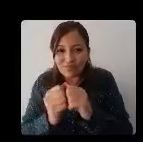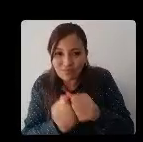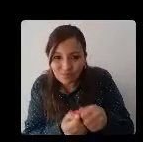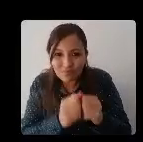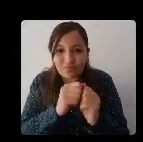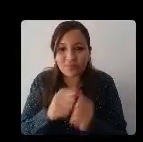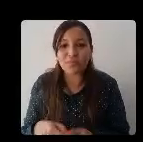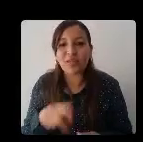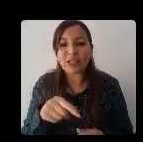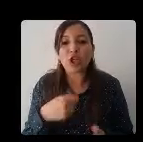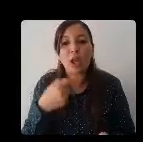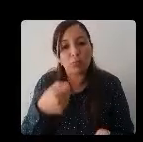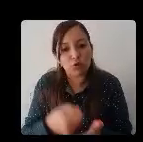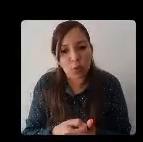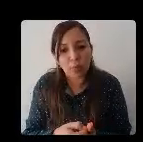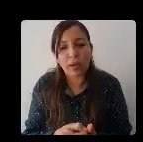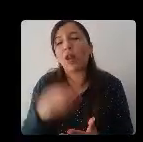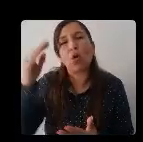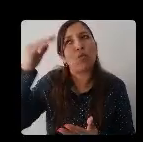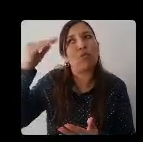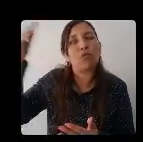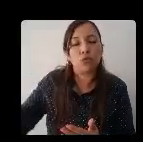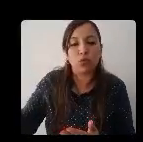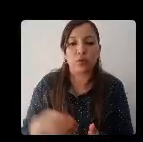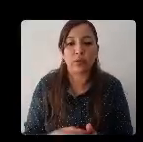Y por último, en el año 2020